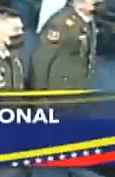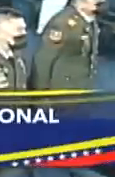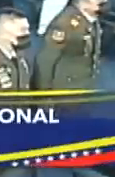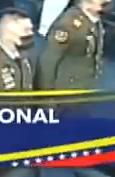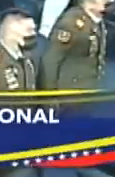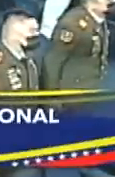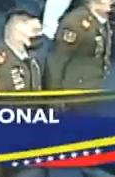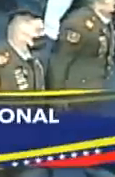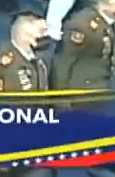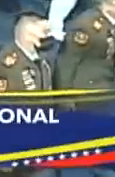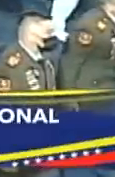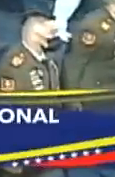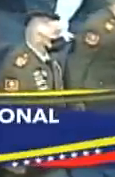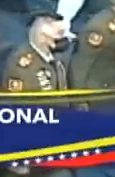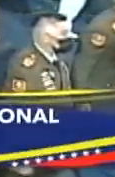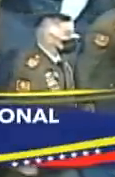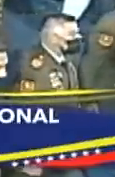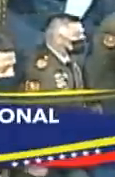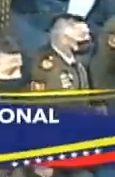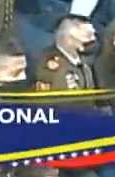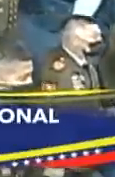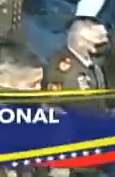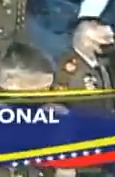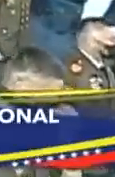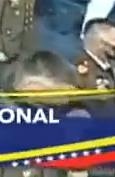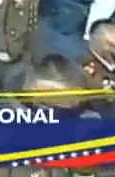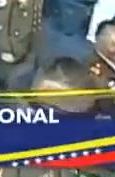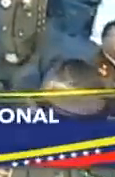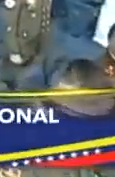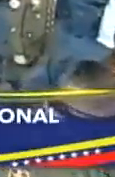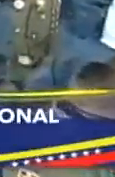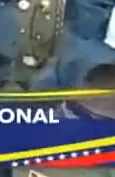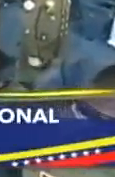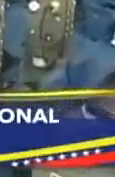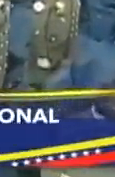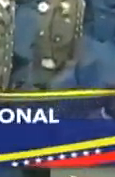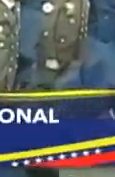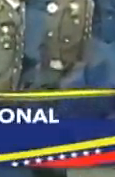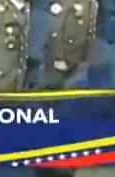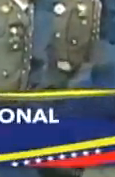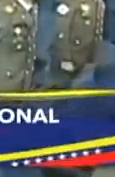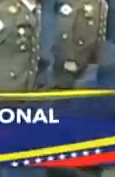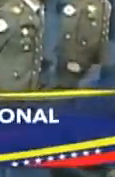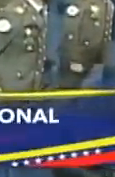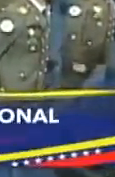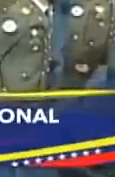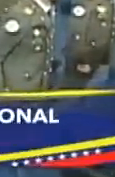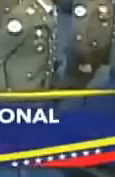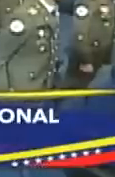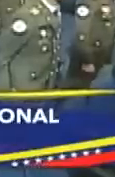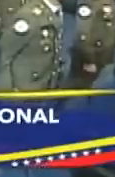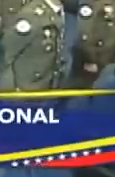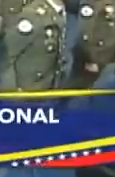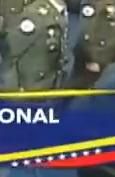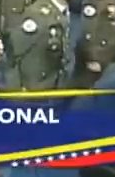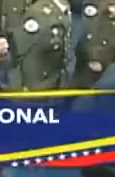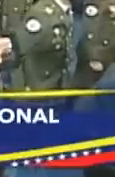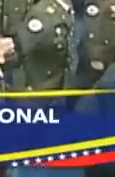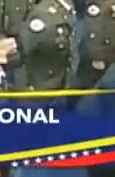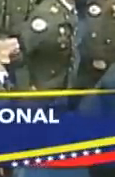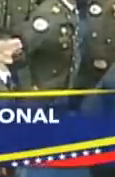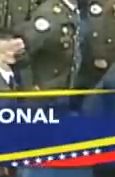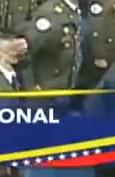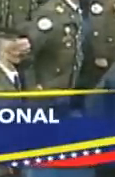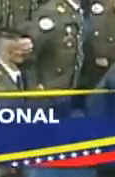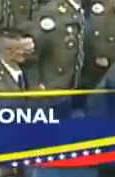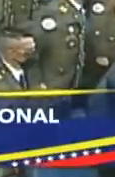Ciudadano general en jefe Domingo Antonio Hernández Lares, comandante estratégico operacional de la Fuerza Armada Nacional